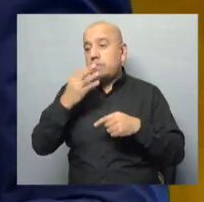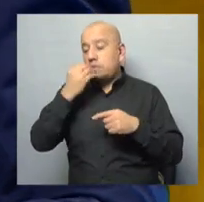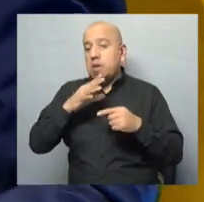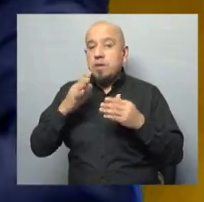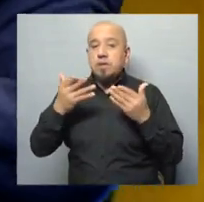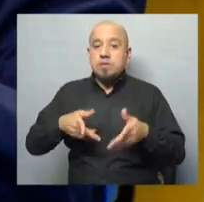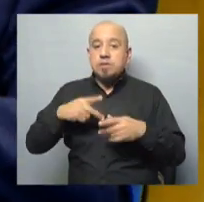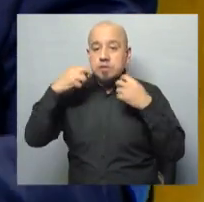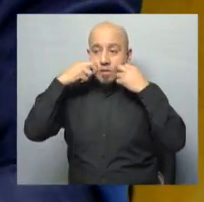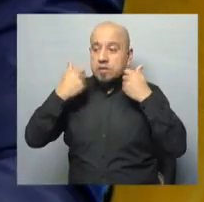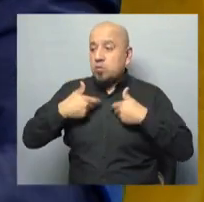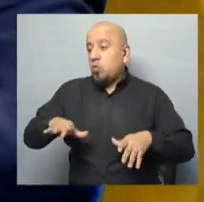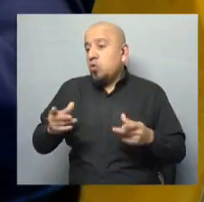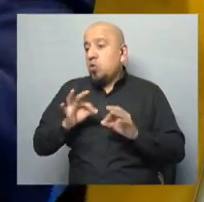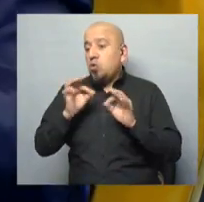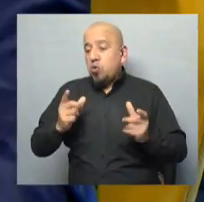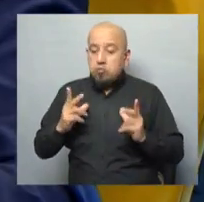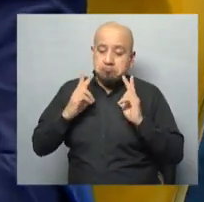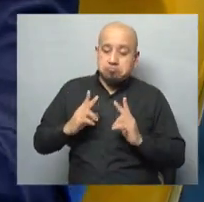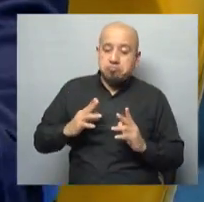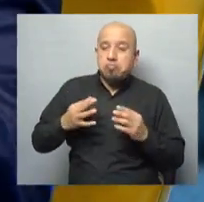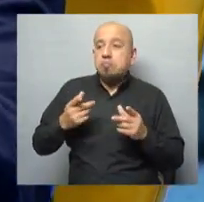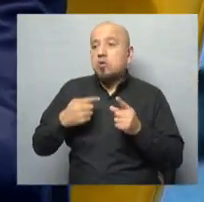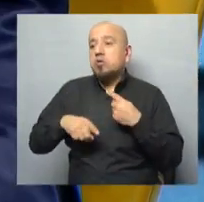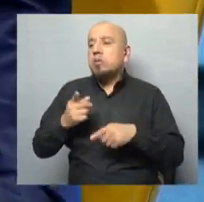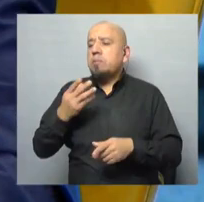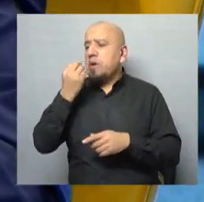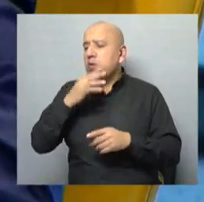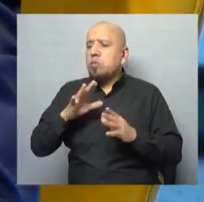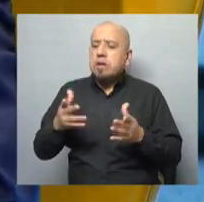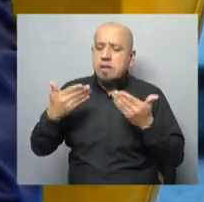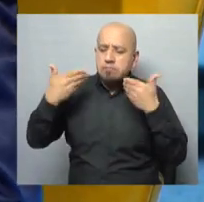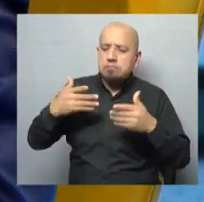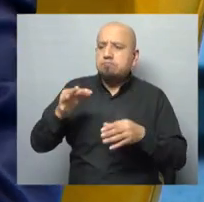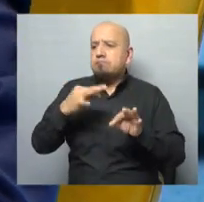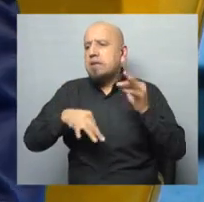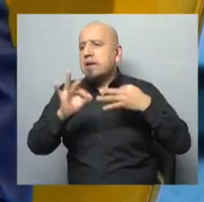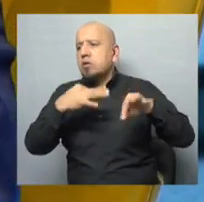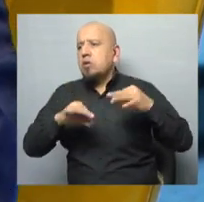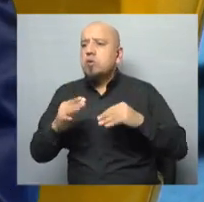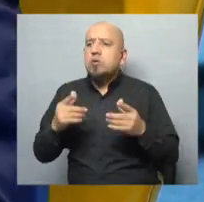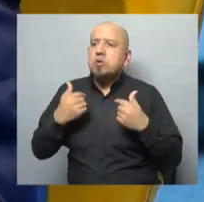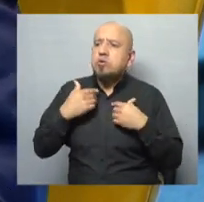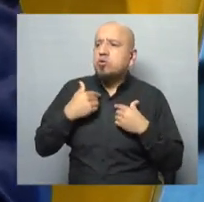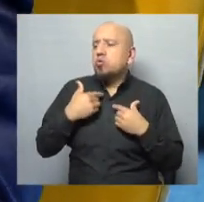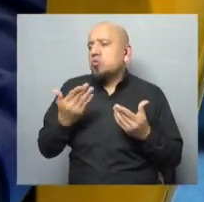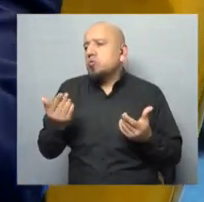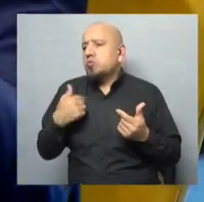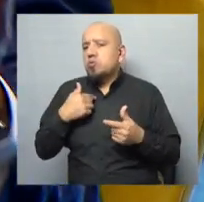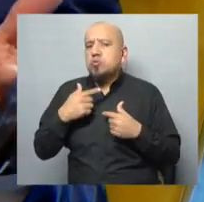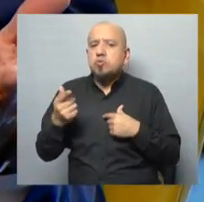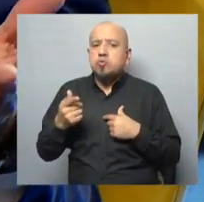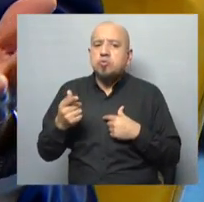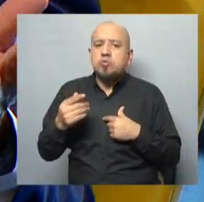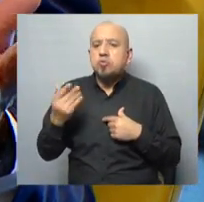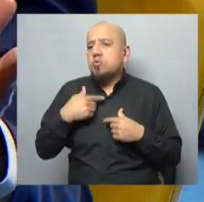estar desnudo estar vestido yo que es mejor para la obra que yo sea el cuarto o el